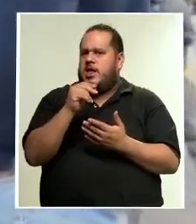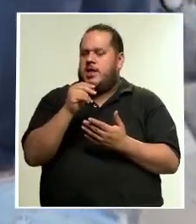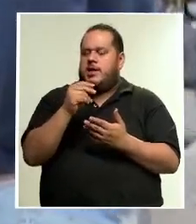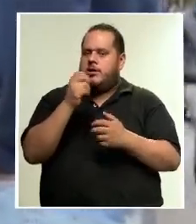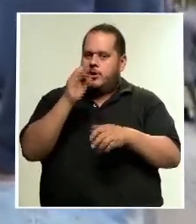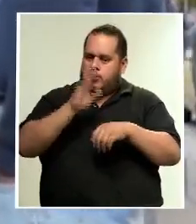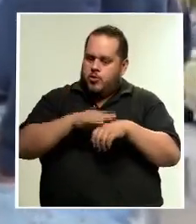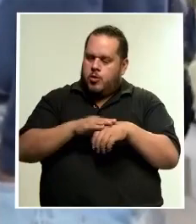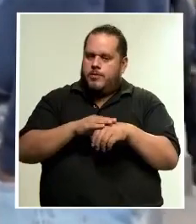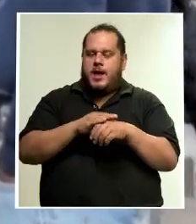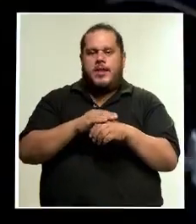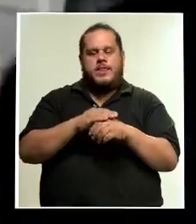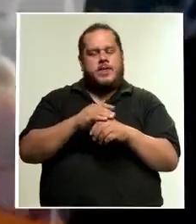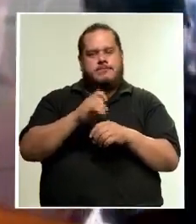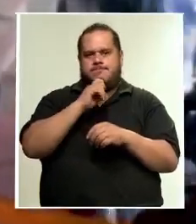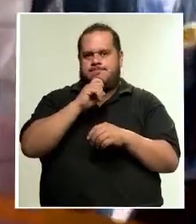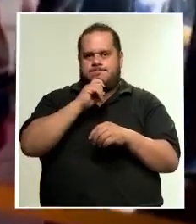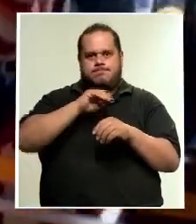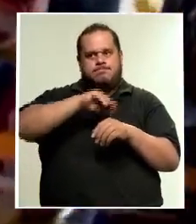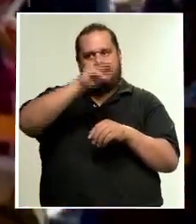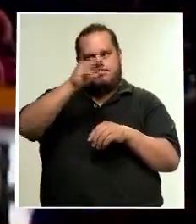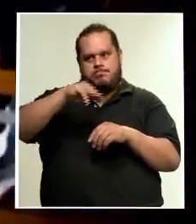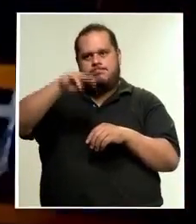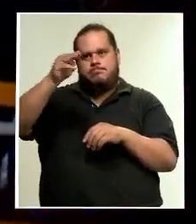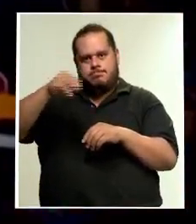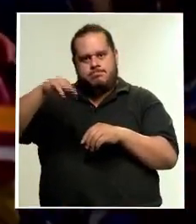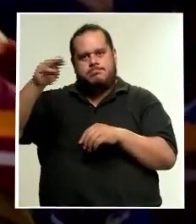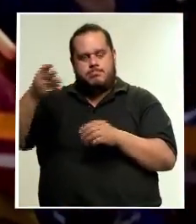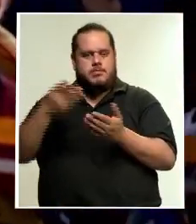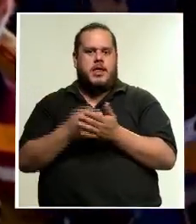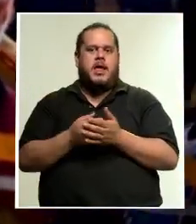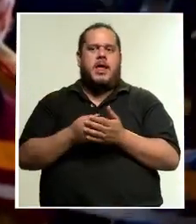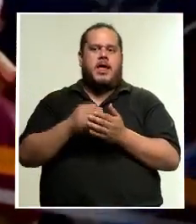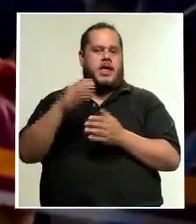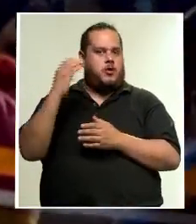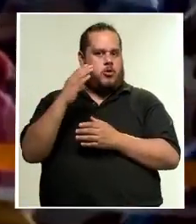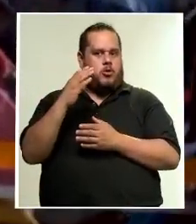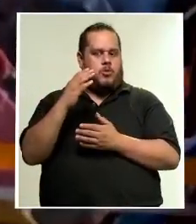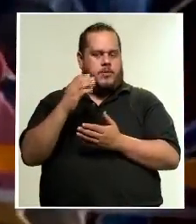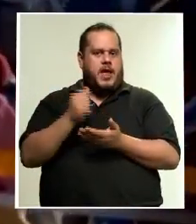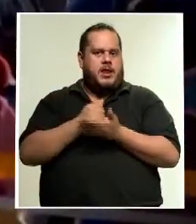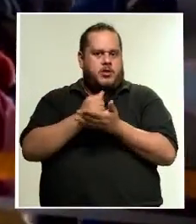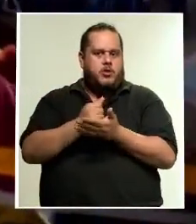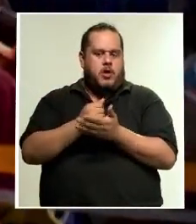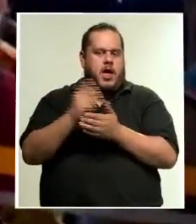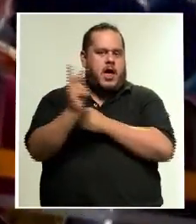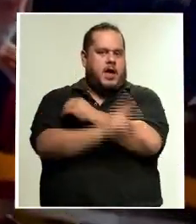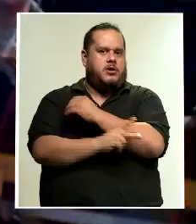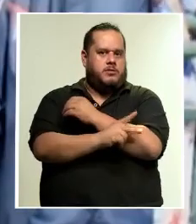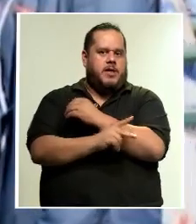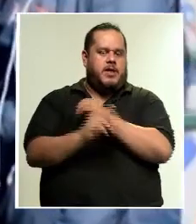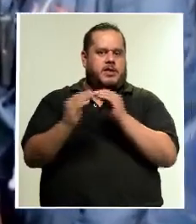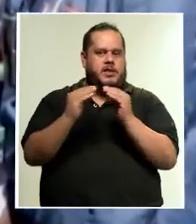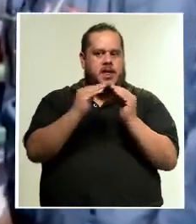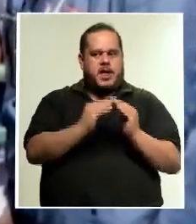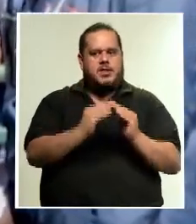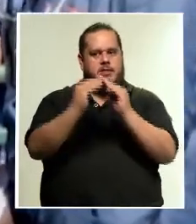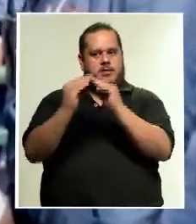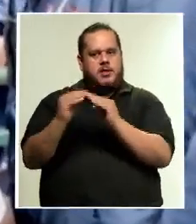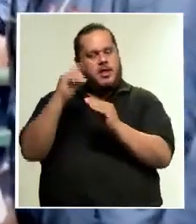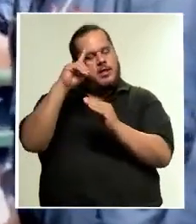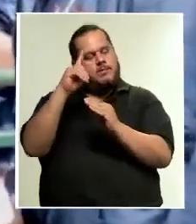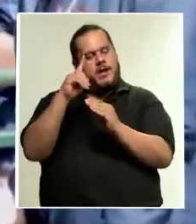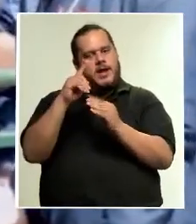geografía. Colombia ha solicitado ayuda a sus países vecinos para trabajar conjuntamente en la gestión de esta